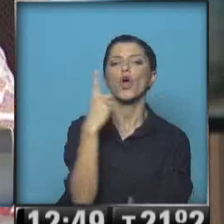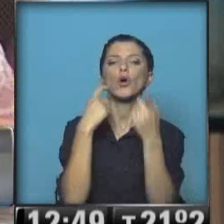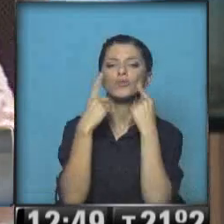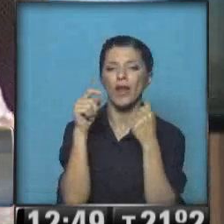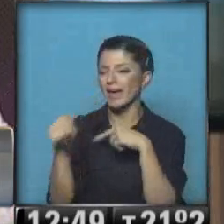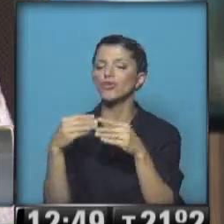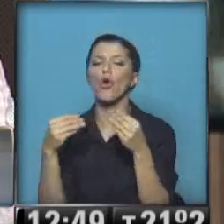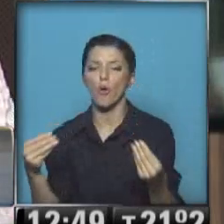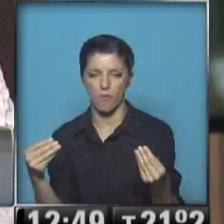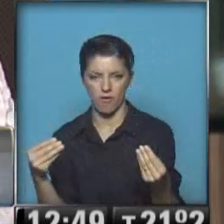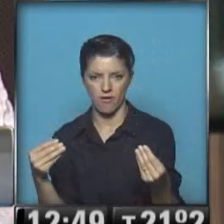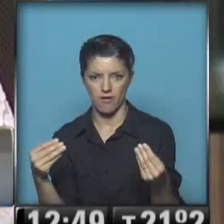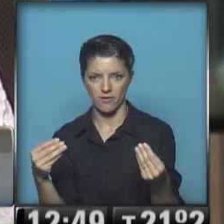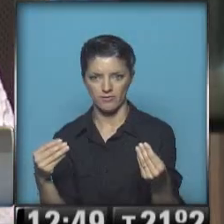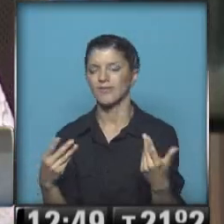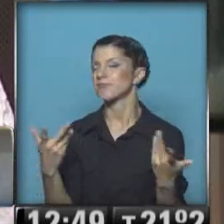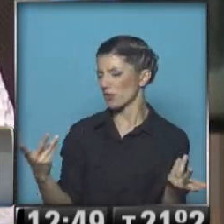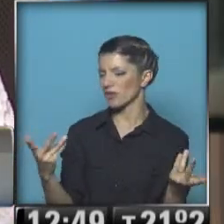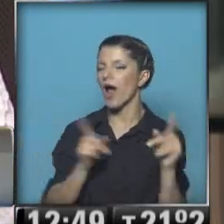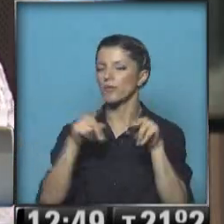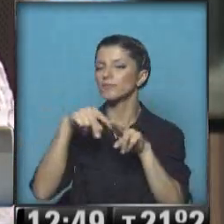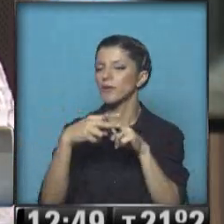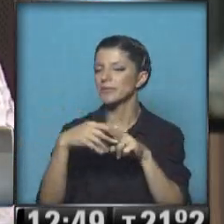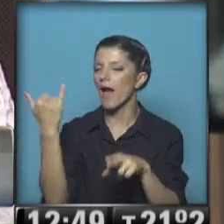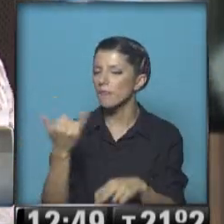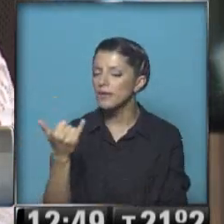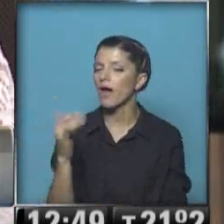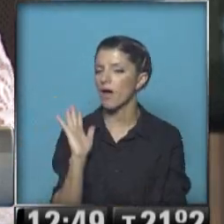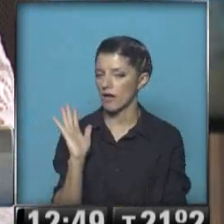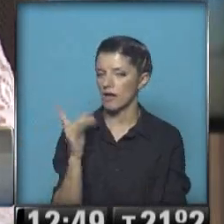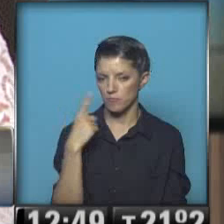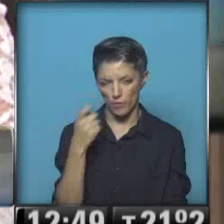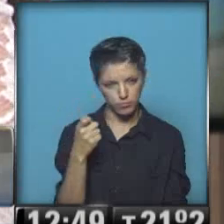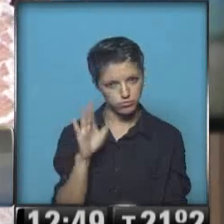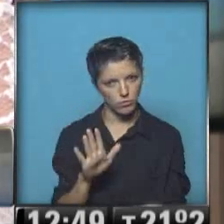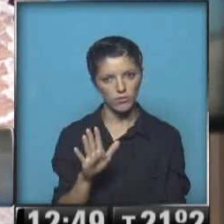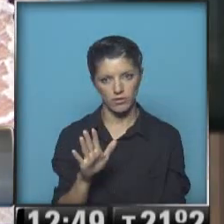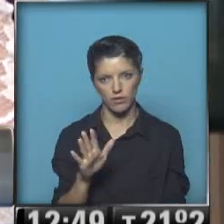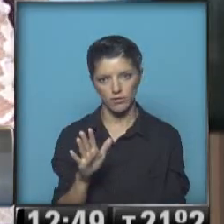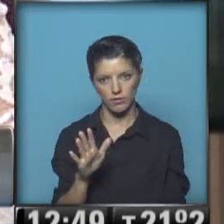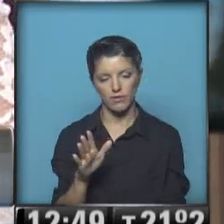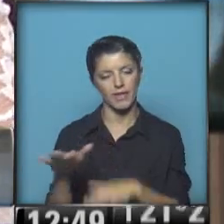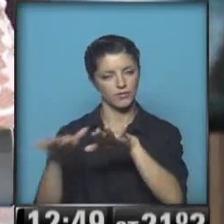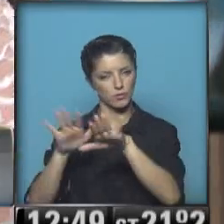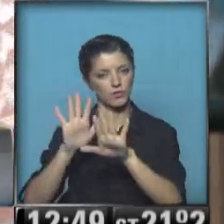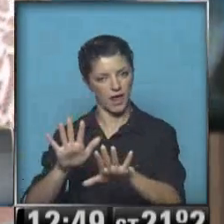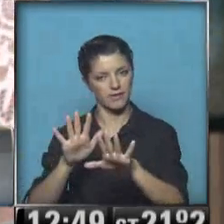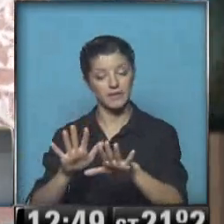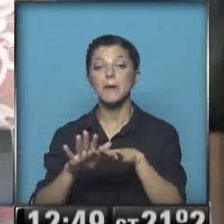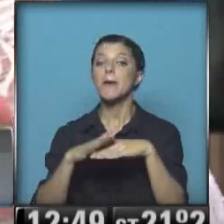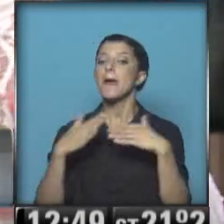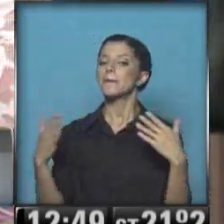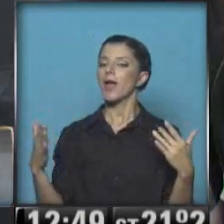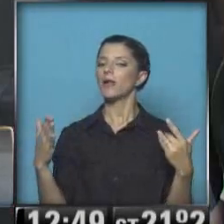cosas sucedan digamos había elementos para para digamos para darse cuenta de que estaba pasando algo así pero